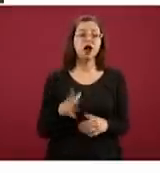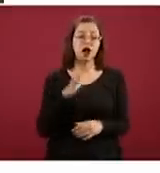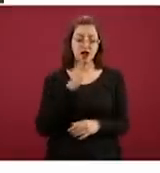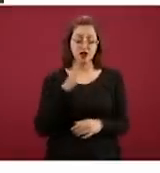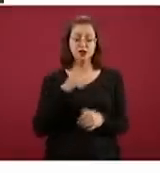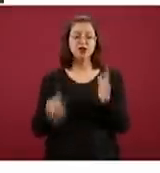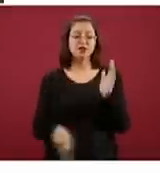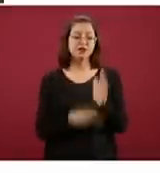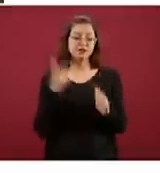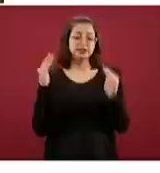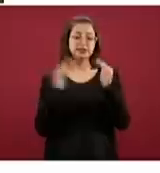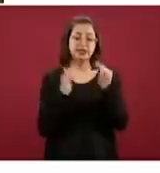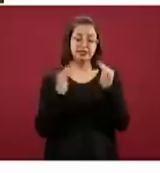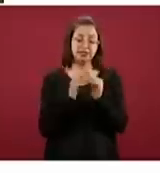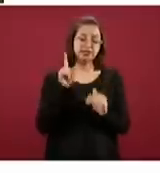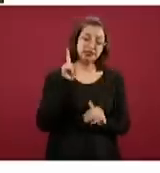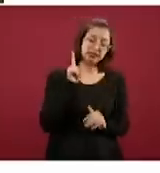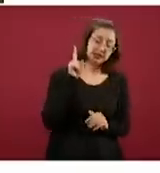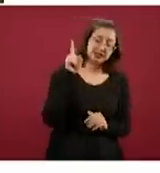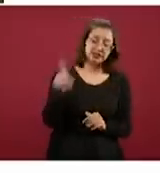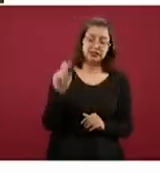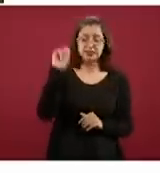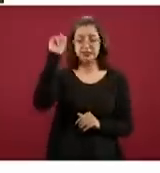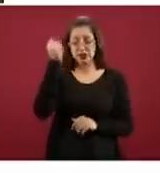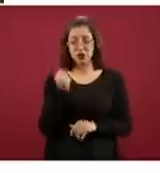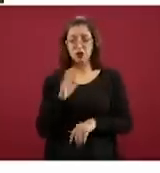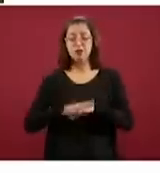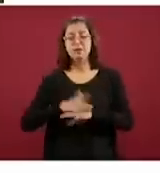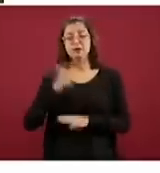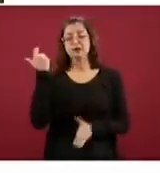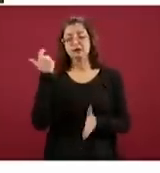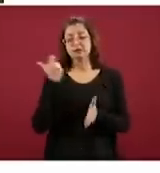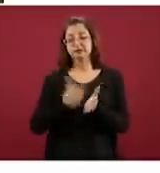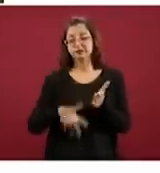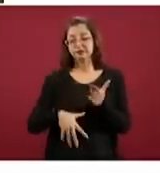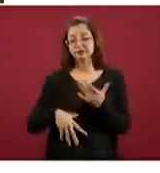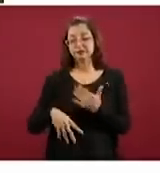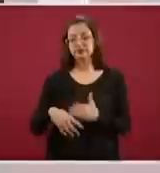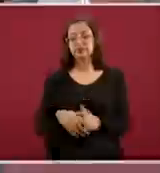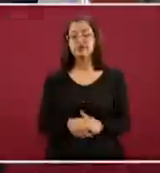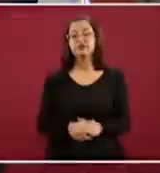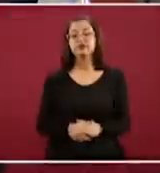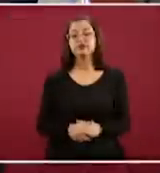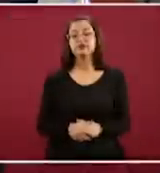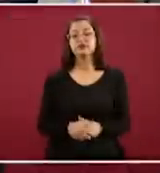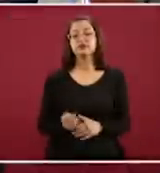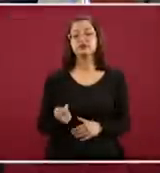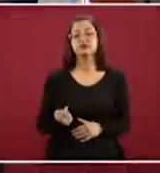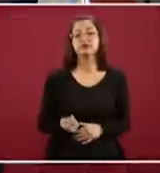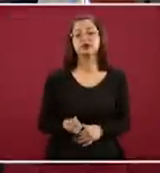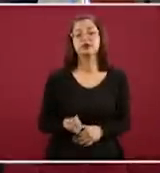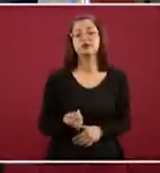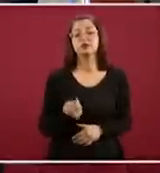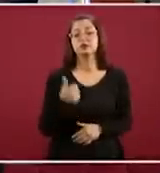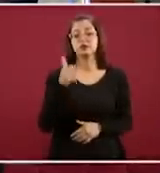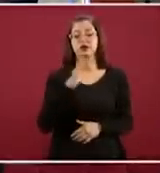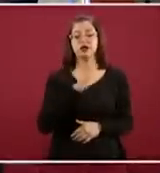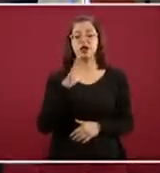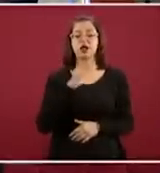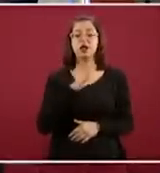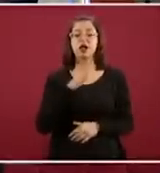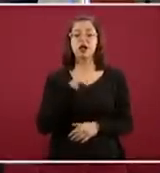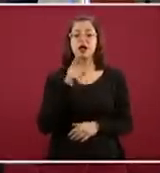Sinaloa a un precio menor y estamos incorporando por primera vez un predio, aquí